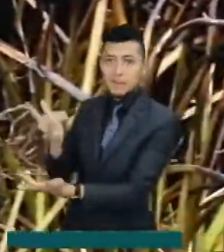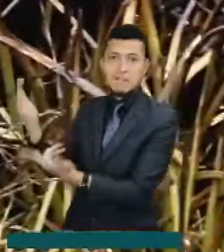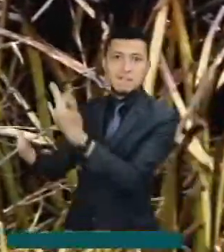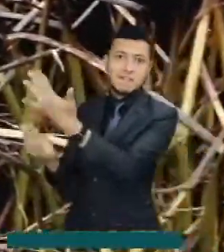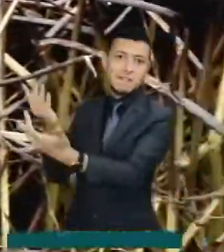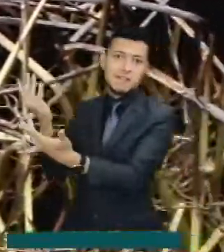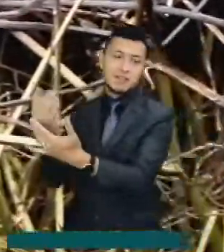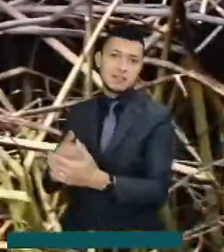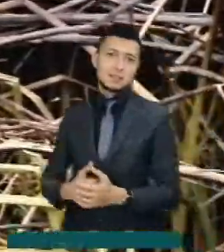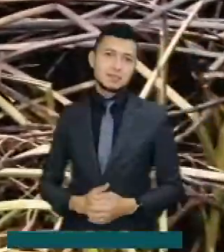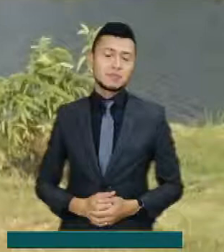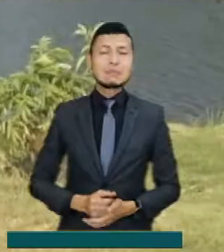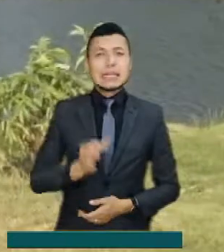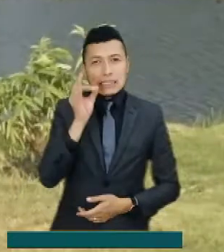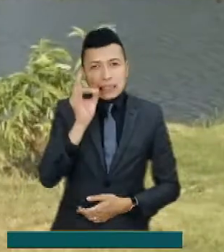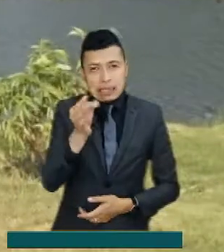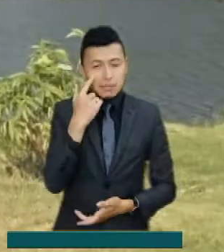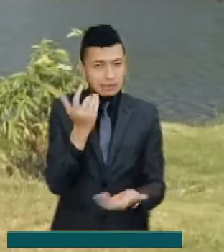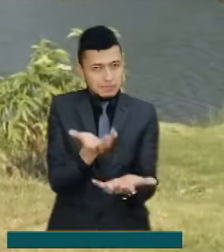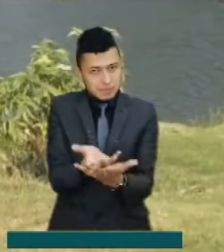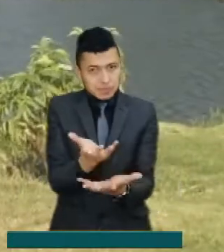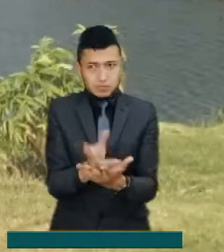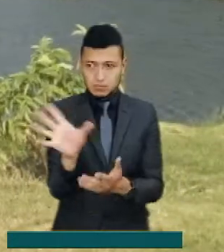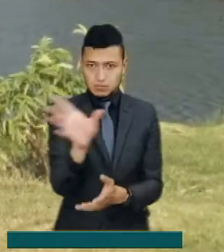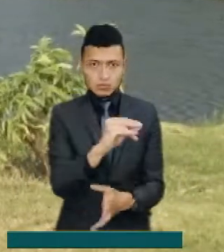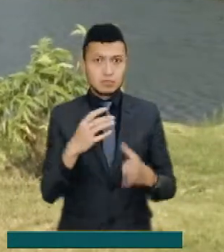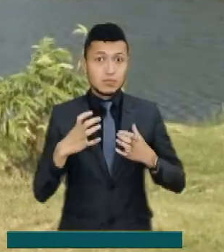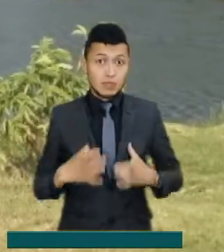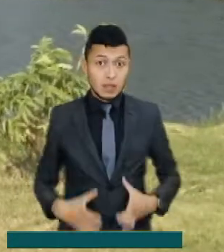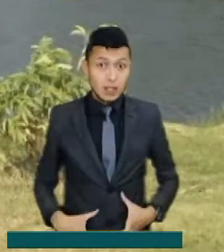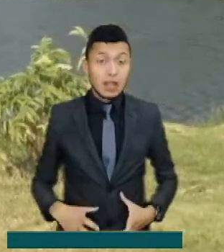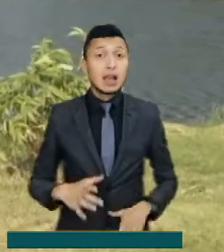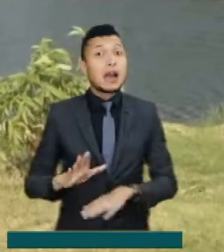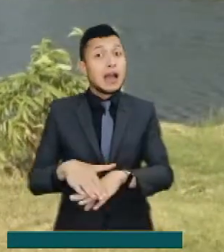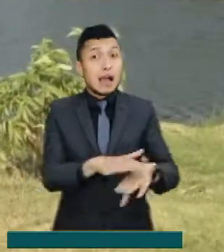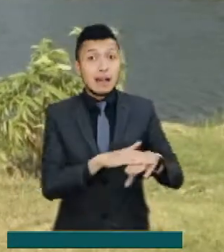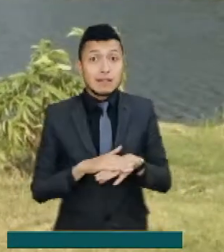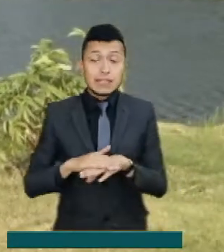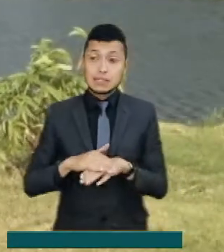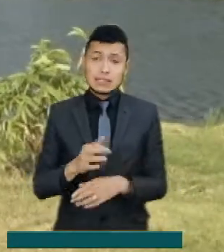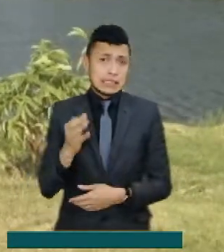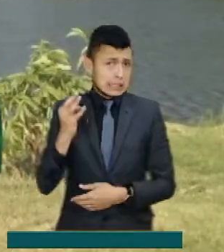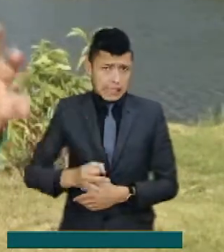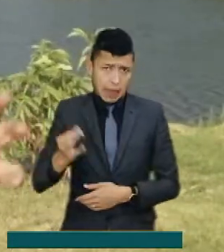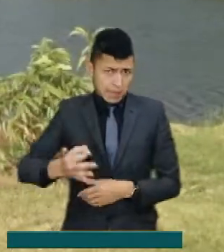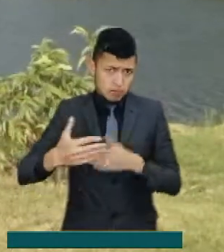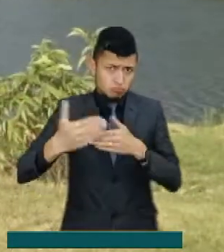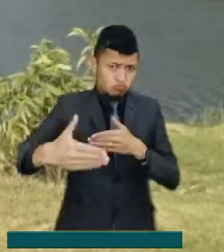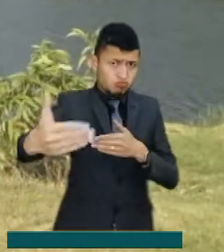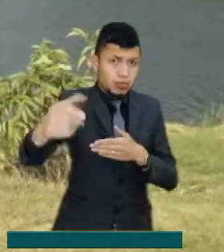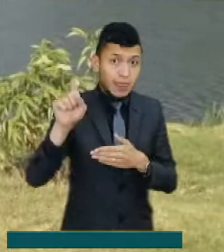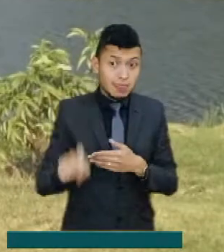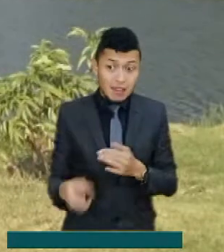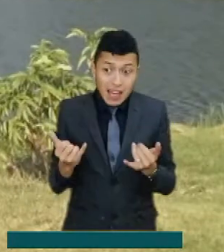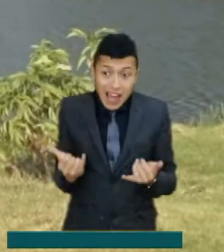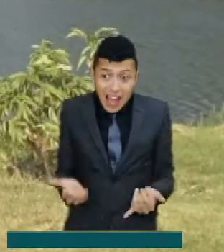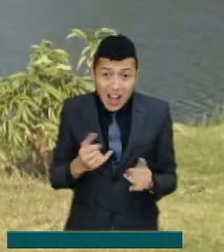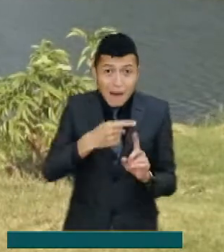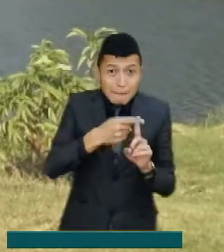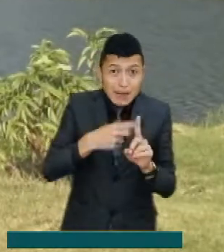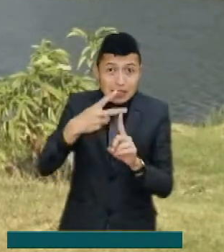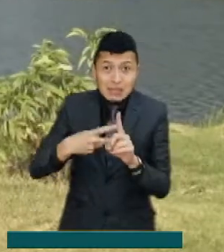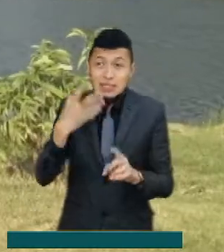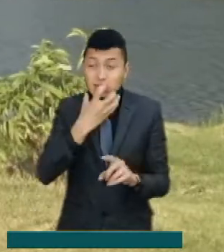de un incendio forestal. Por eso siempre le recordamos a la ciudadanía que en esta época especialmente, aunque siempre debemos seguir estos